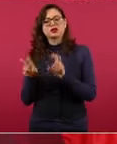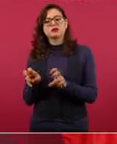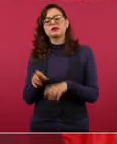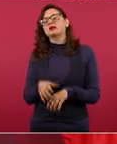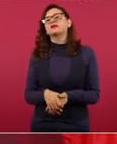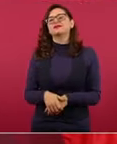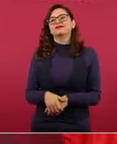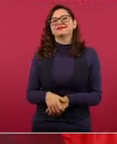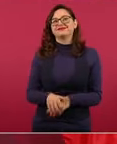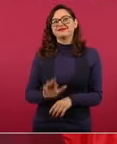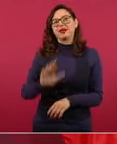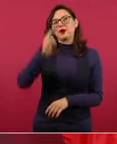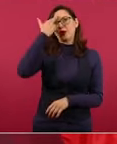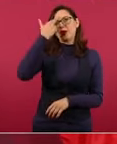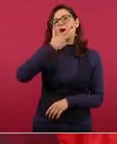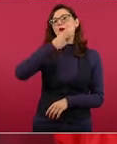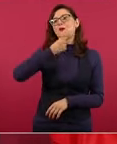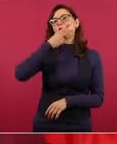nuestro